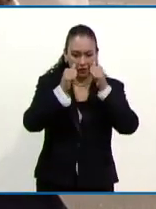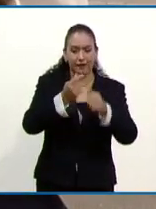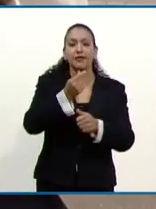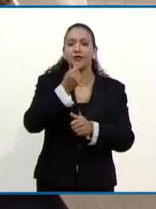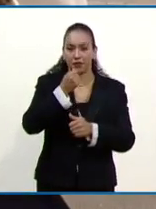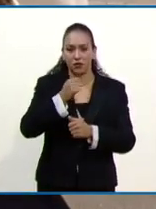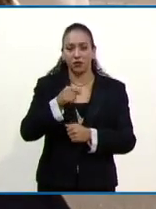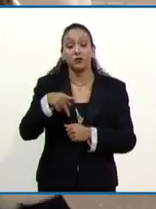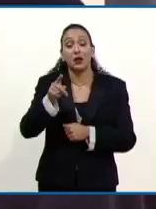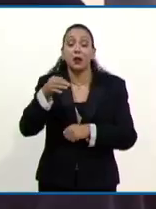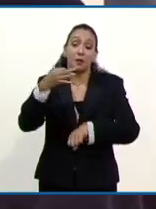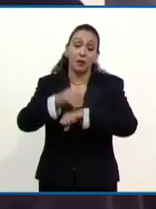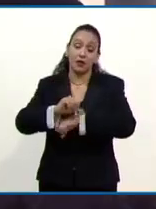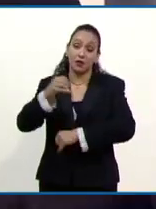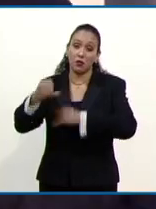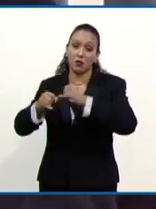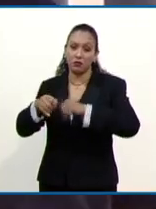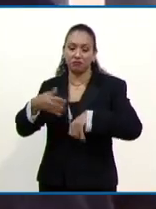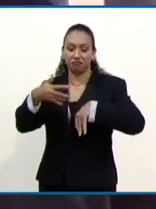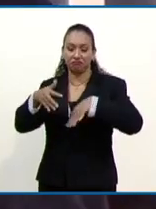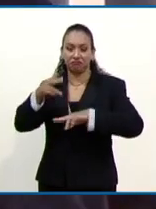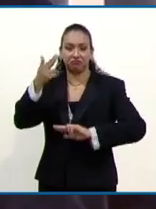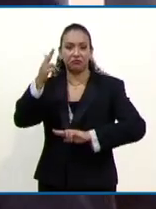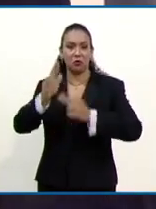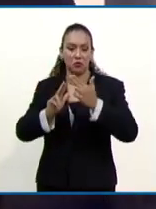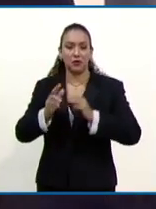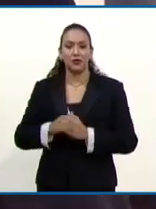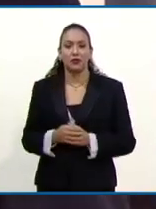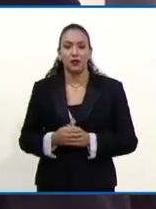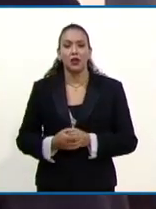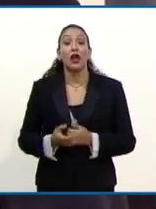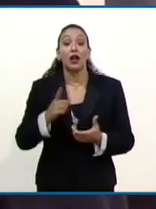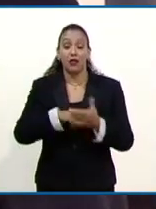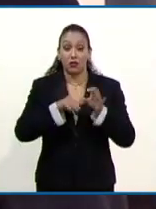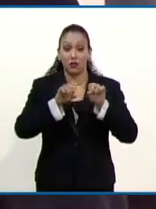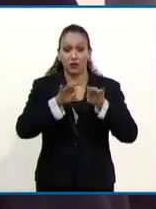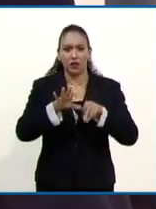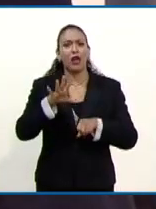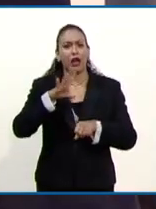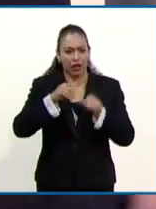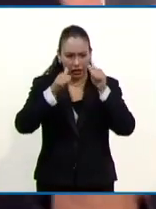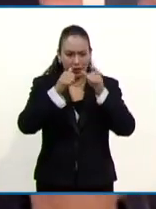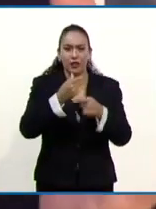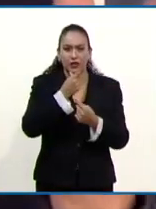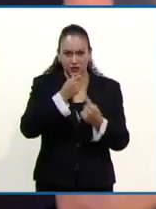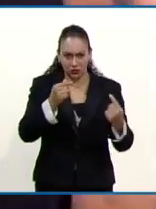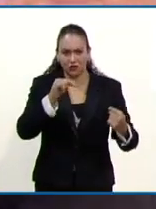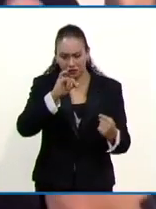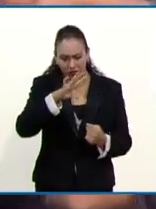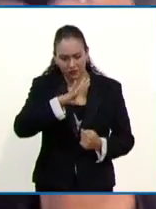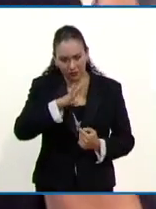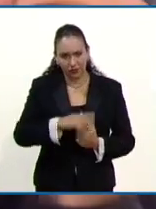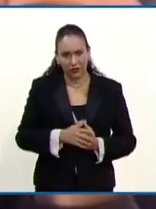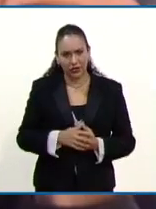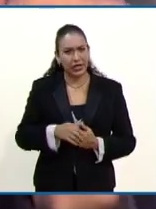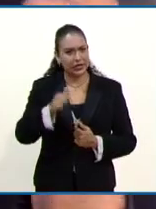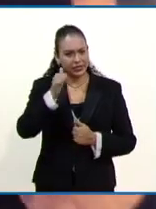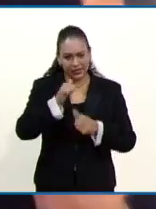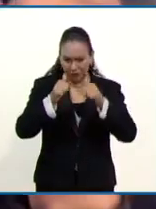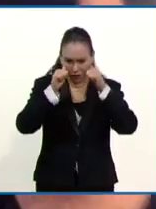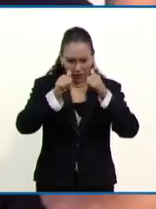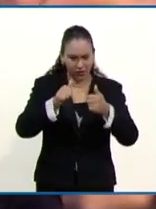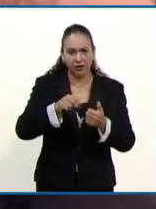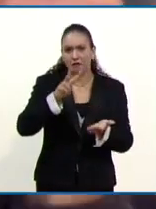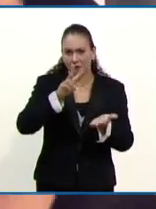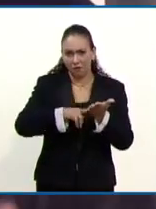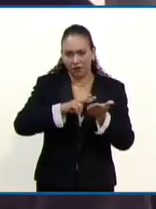Federación a nivel nacional. Habrá guardias que van a atender esos casos. No se va a dejar de atender un solo de los